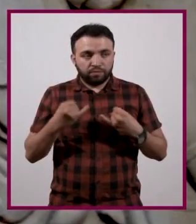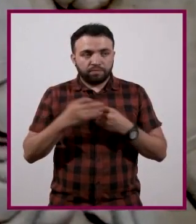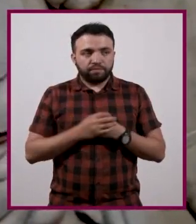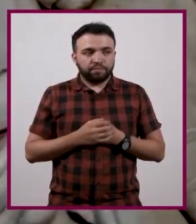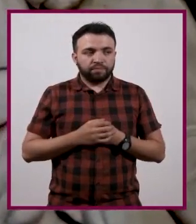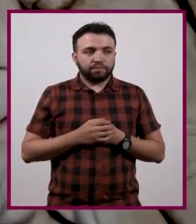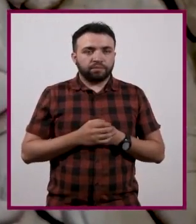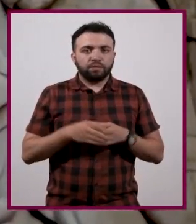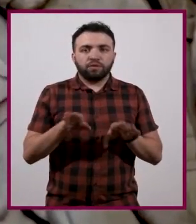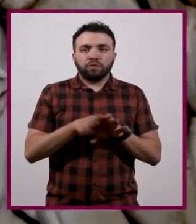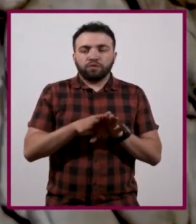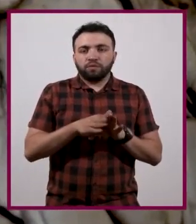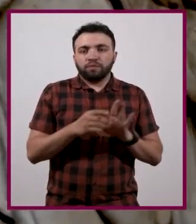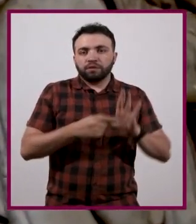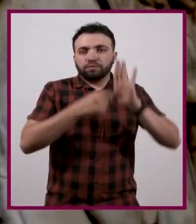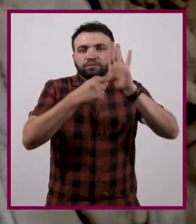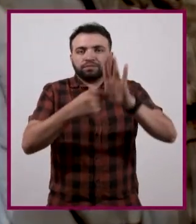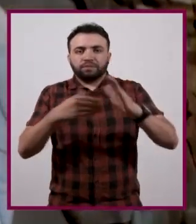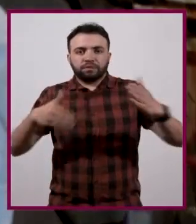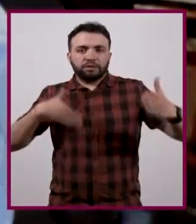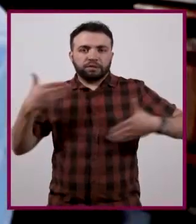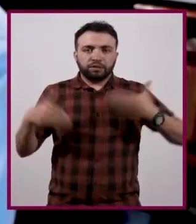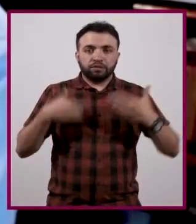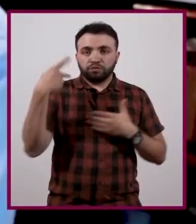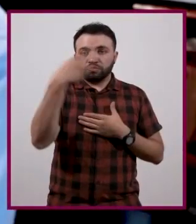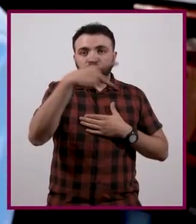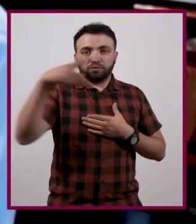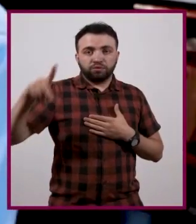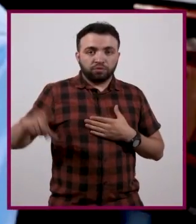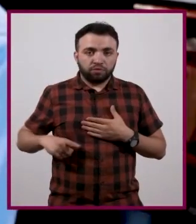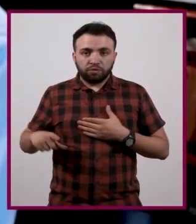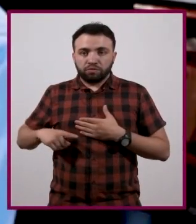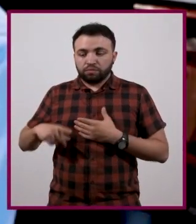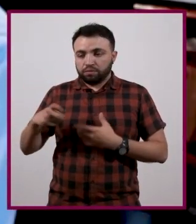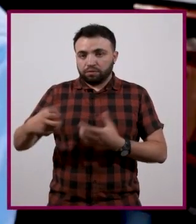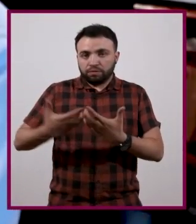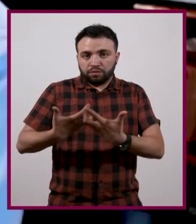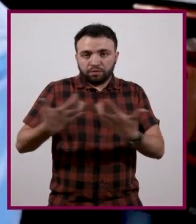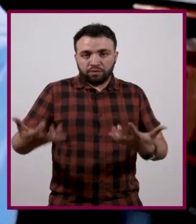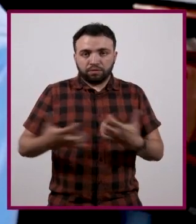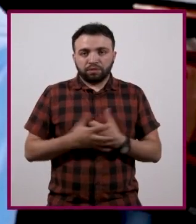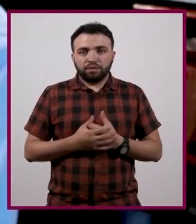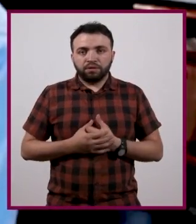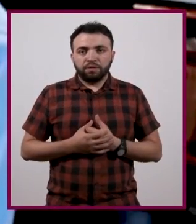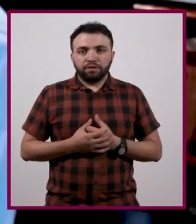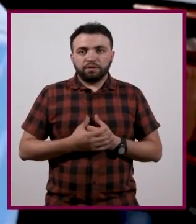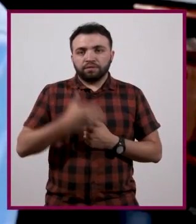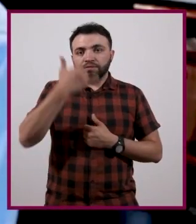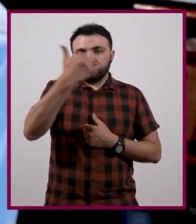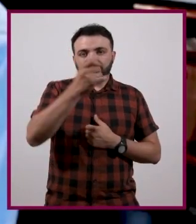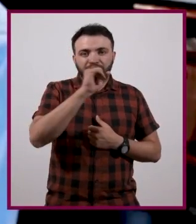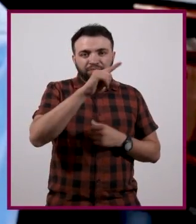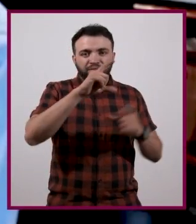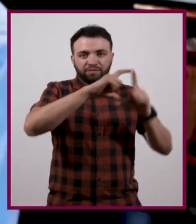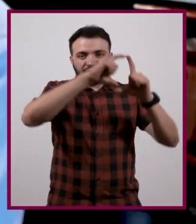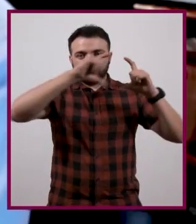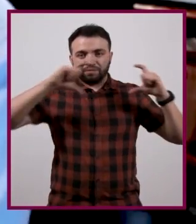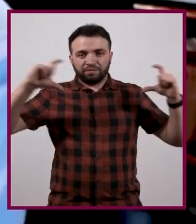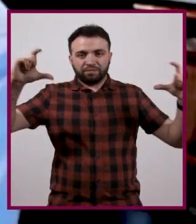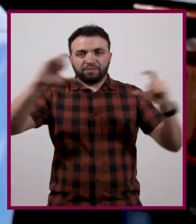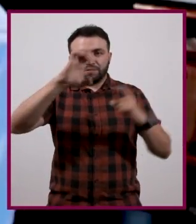sus gobernantes, celebran a sus gobernantes en la piedra y en las estelas, por